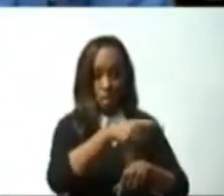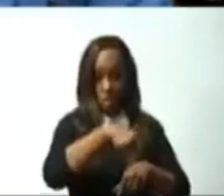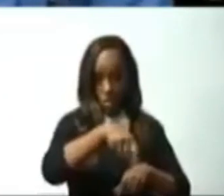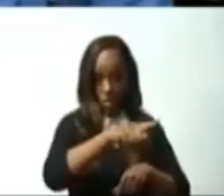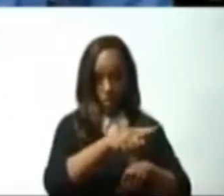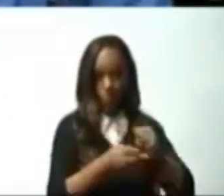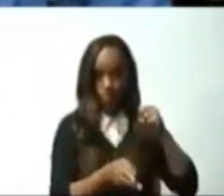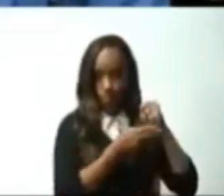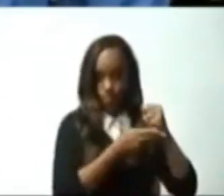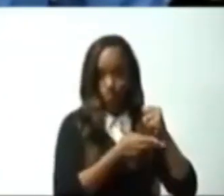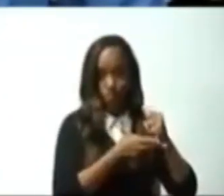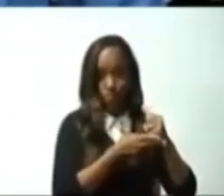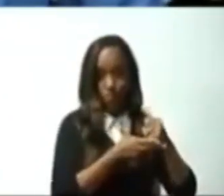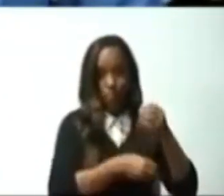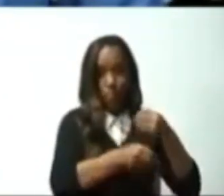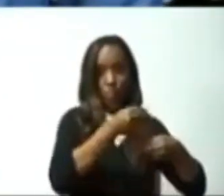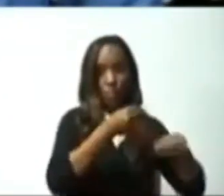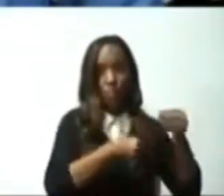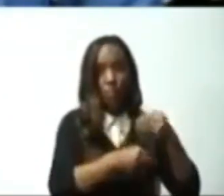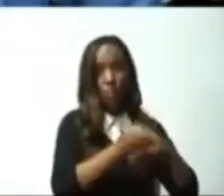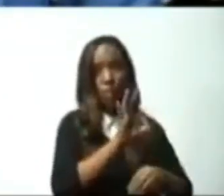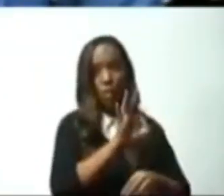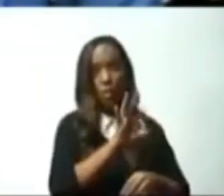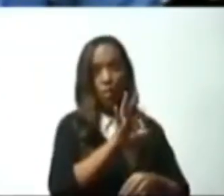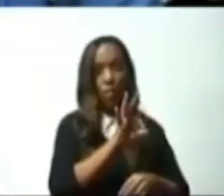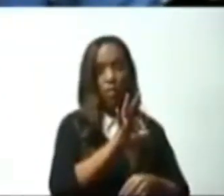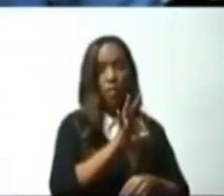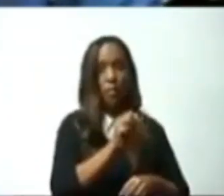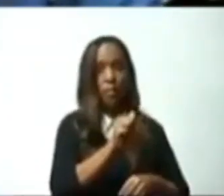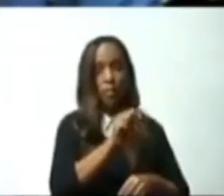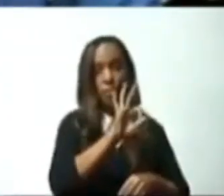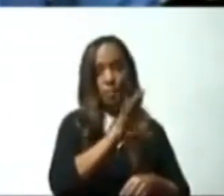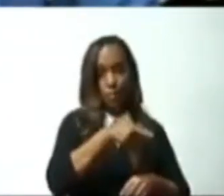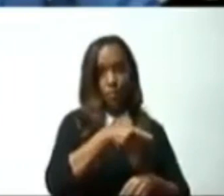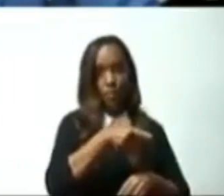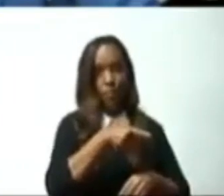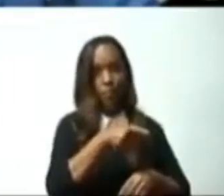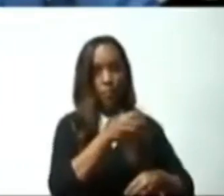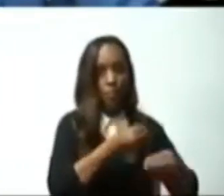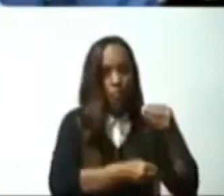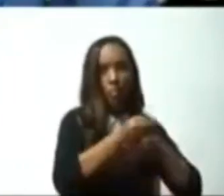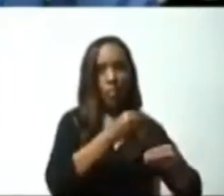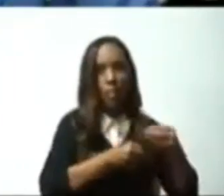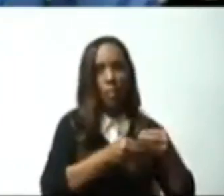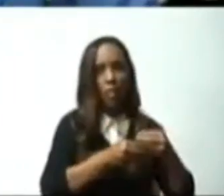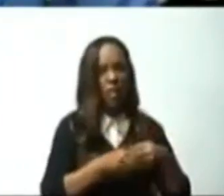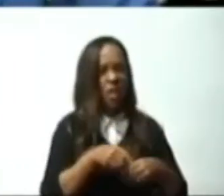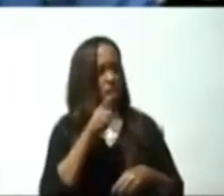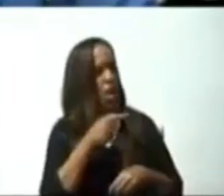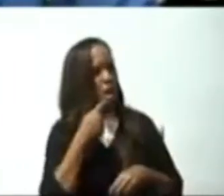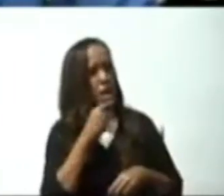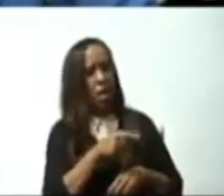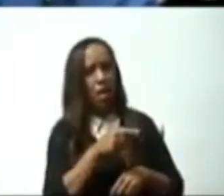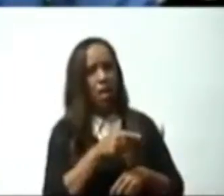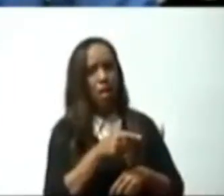que las administradoras de fondos de pensiones están vulnerando el artículo 105 y